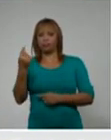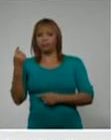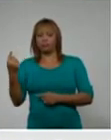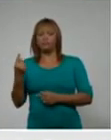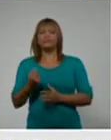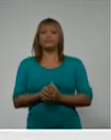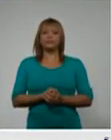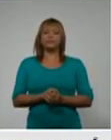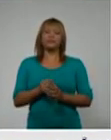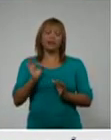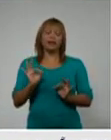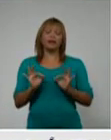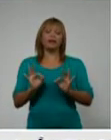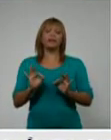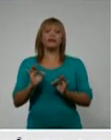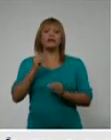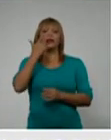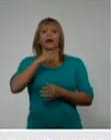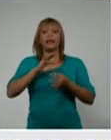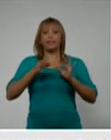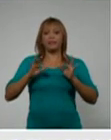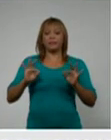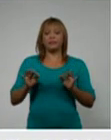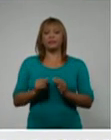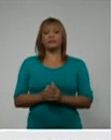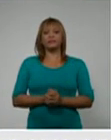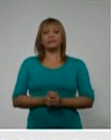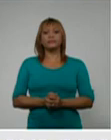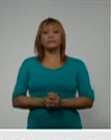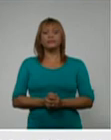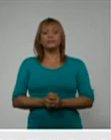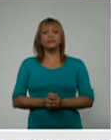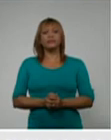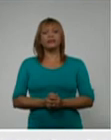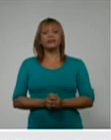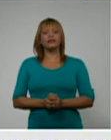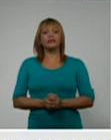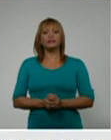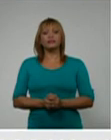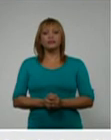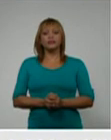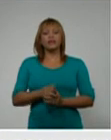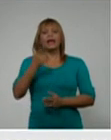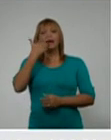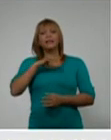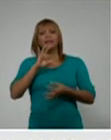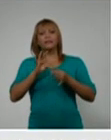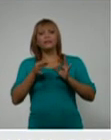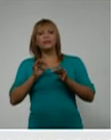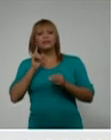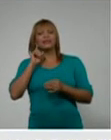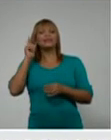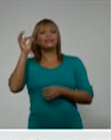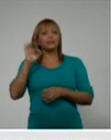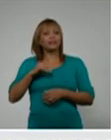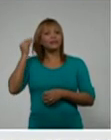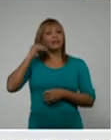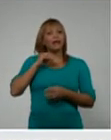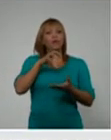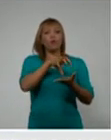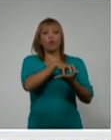Este es el comportamiento que ha tenido en Artemisa. En Artemisa conocemos los eventos que se vienen